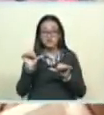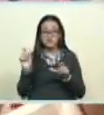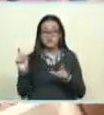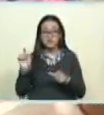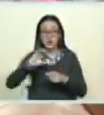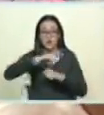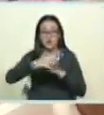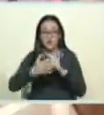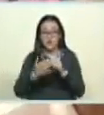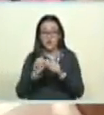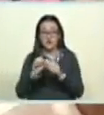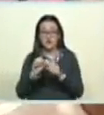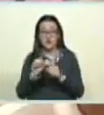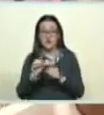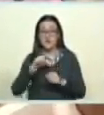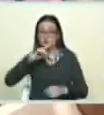historia,